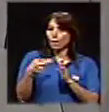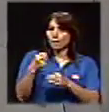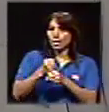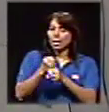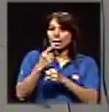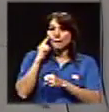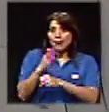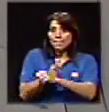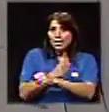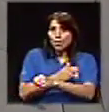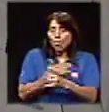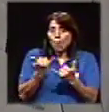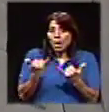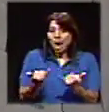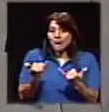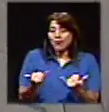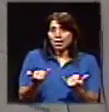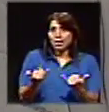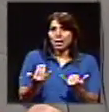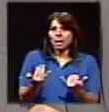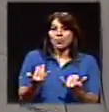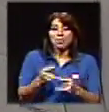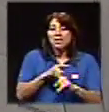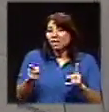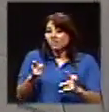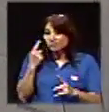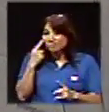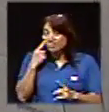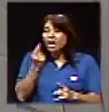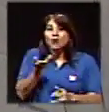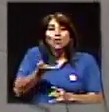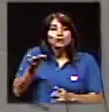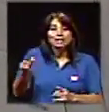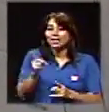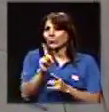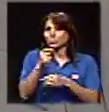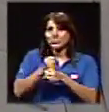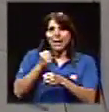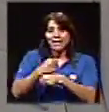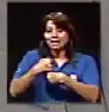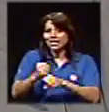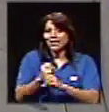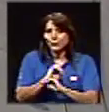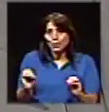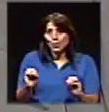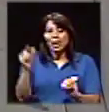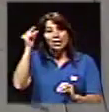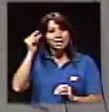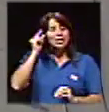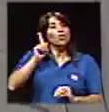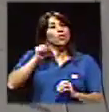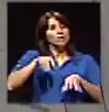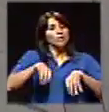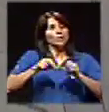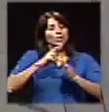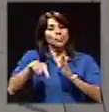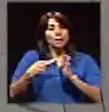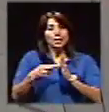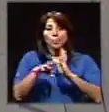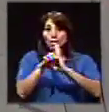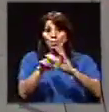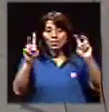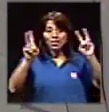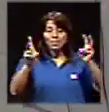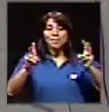Rafael, cosas que no se están haciendo, en que el Estado necesariamente tiene que jugar un papel, por ejemplo, la ciencia y la tecnología